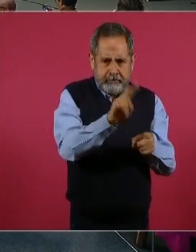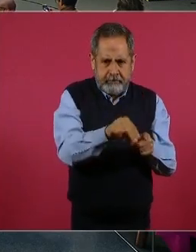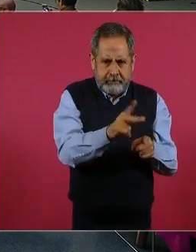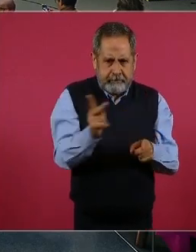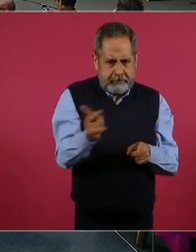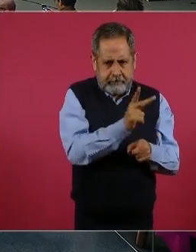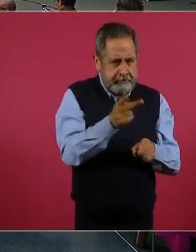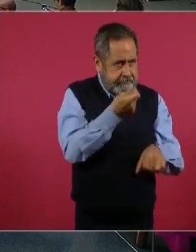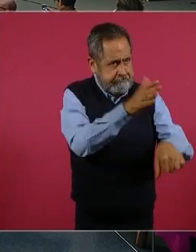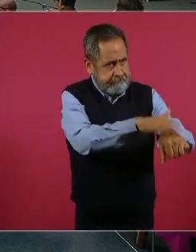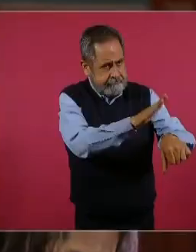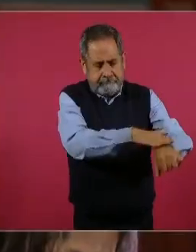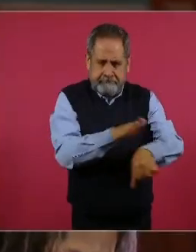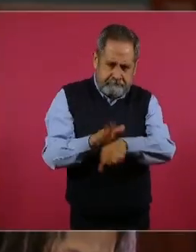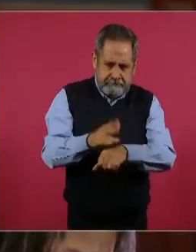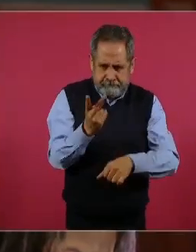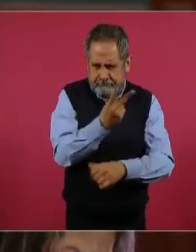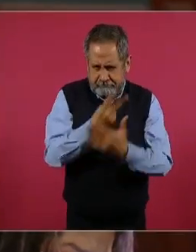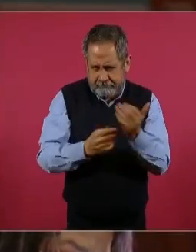Republicano como